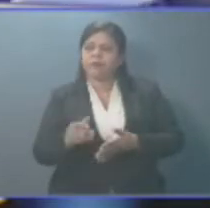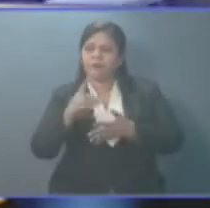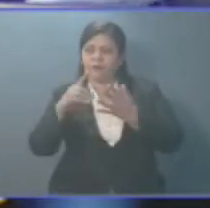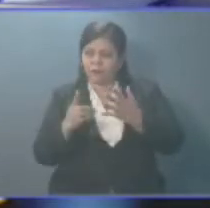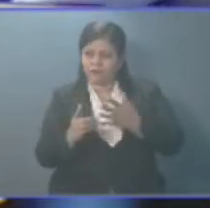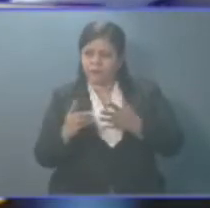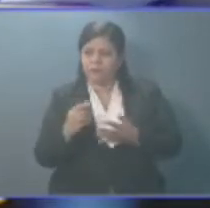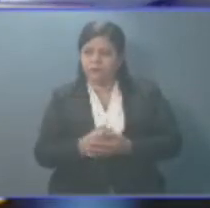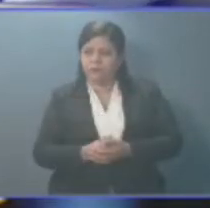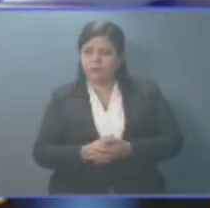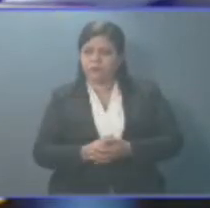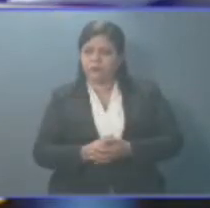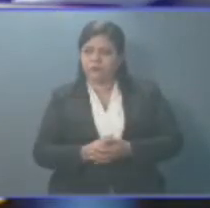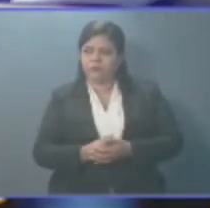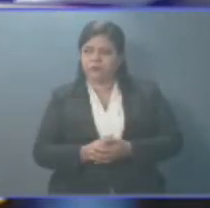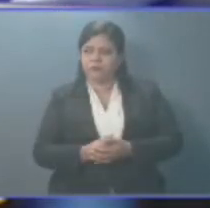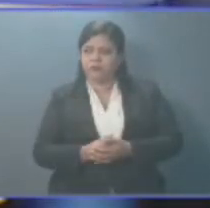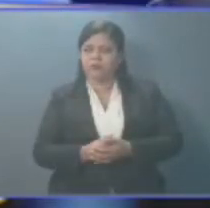decreto.